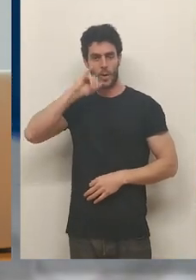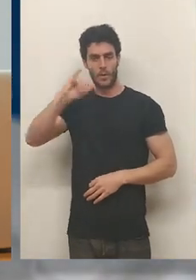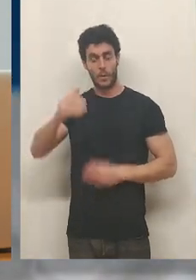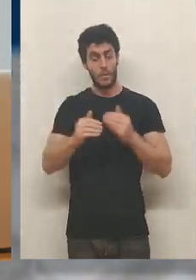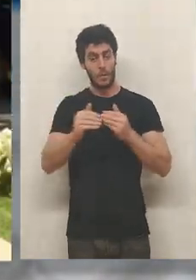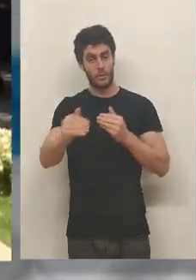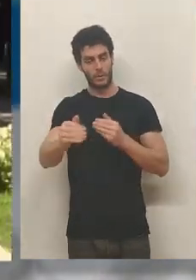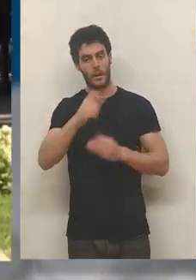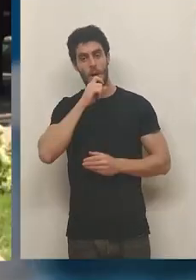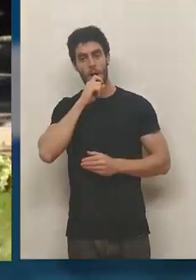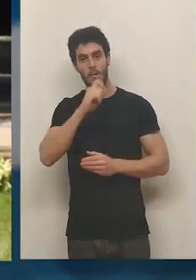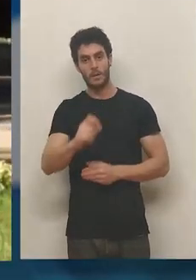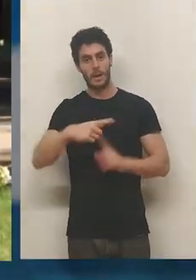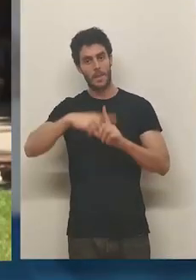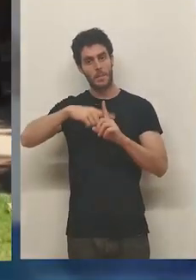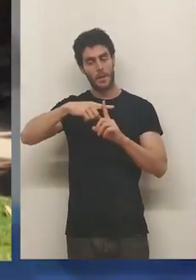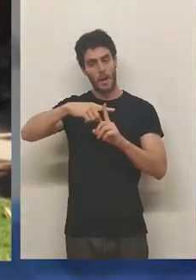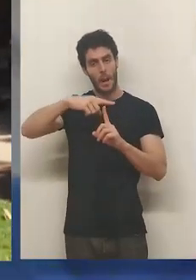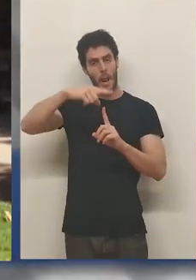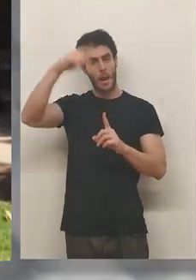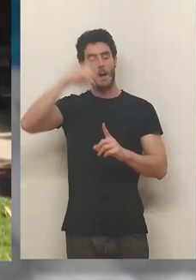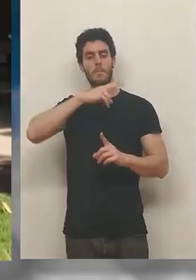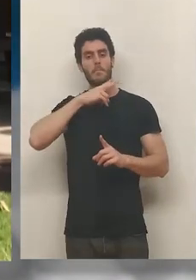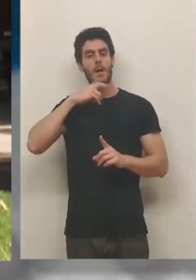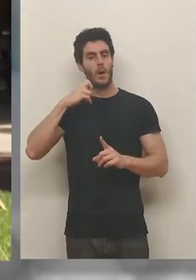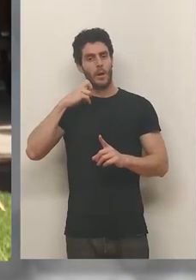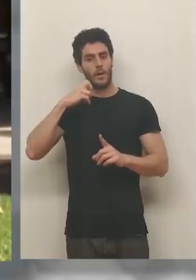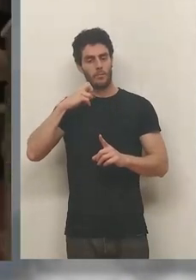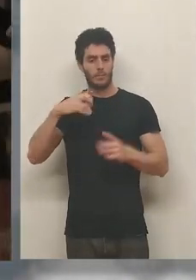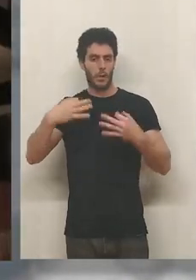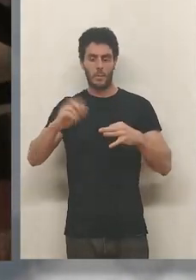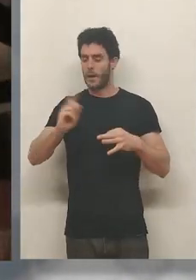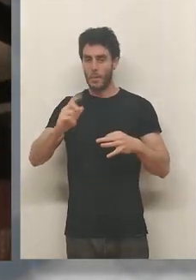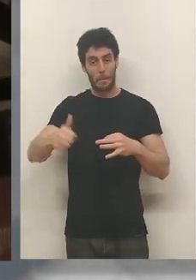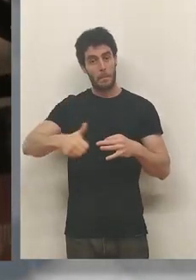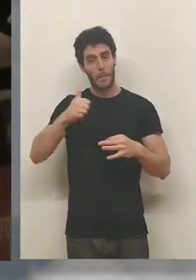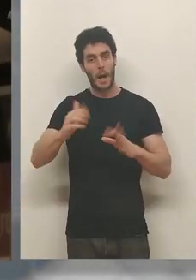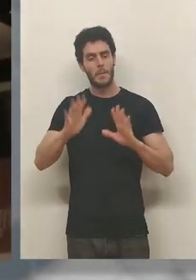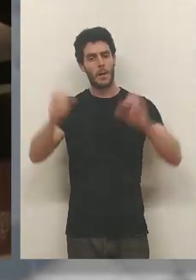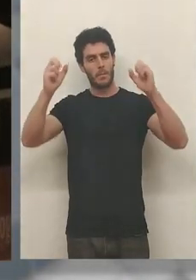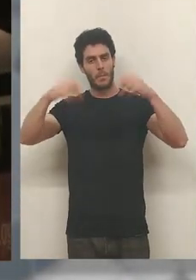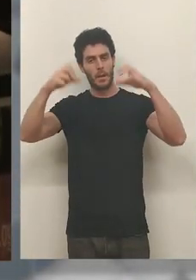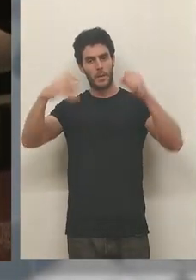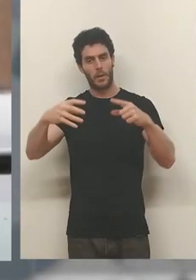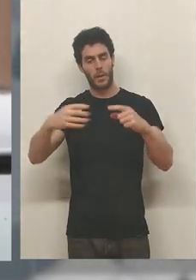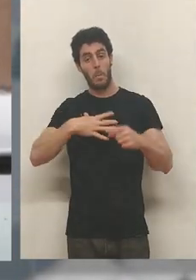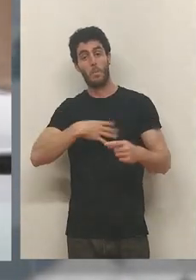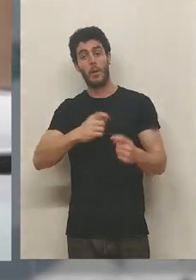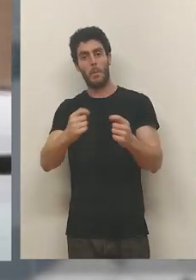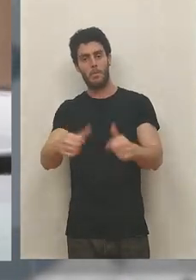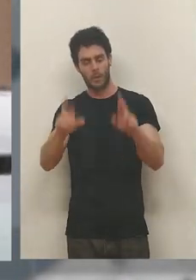también en La Rioja. Las previsiones advierten que las temperaturas alcanzarán valores por encima de lo habitual, aunque con las